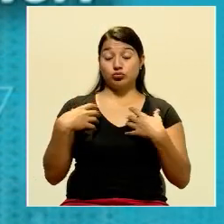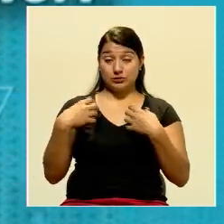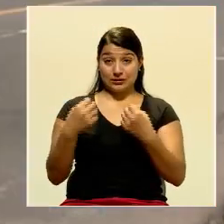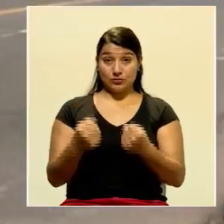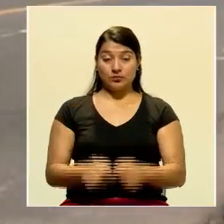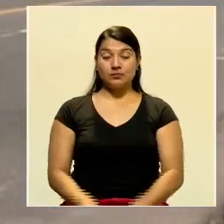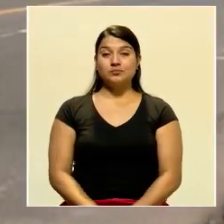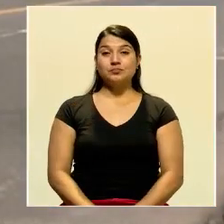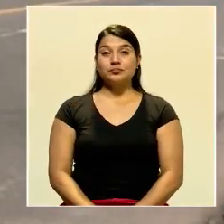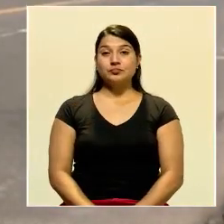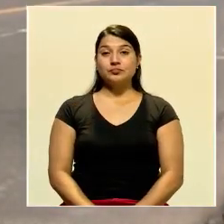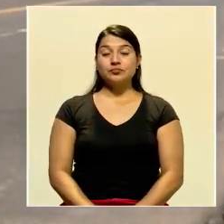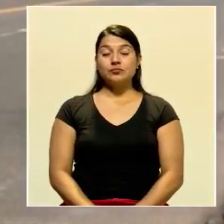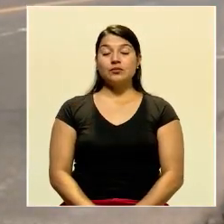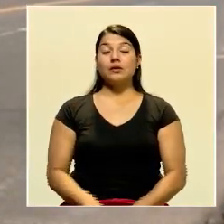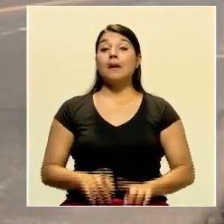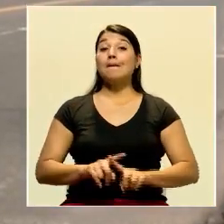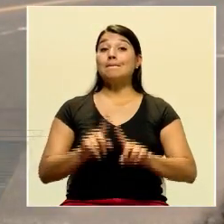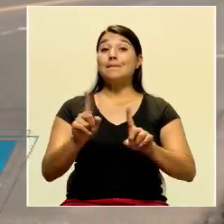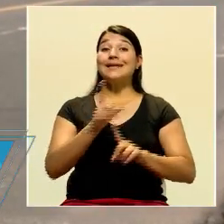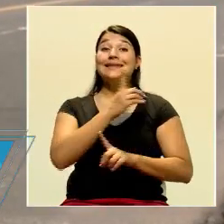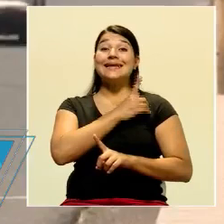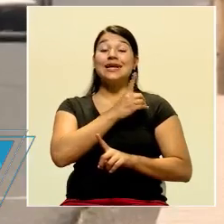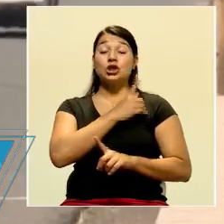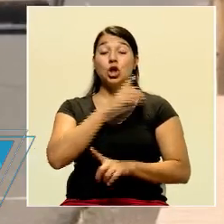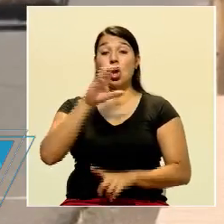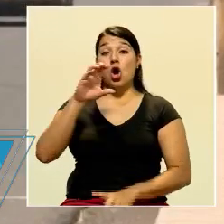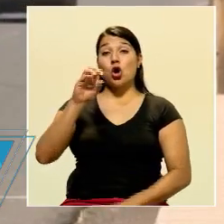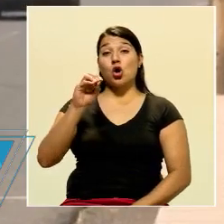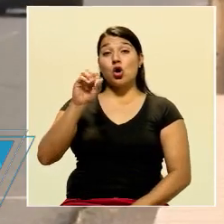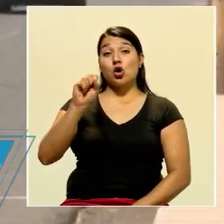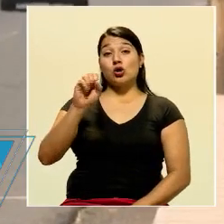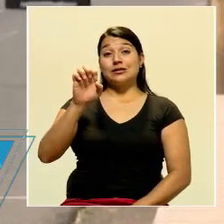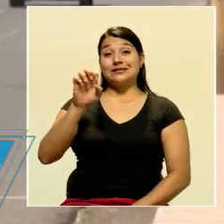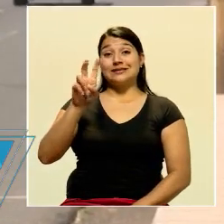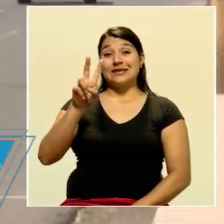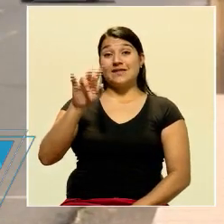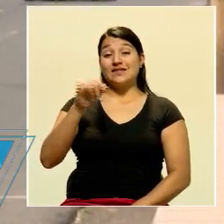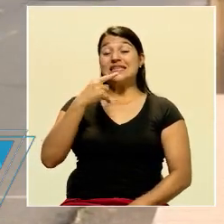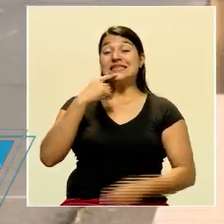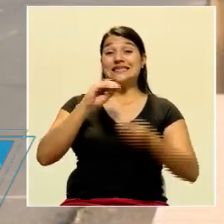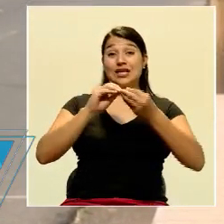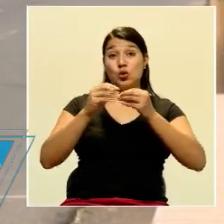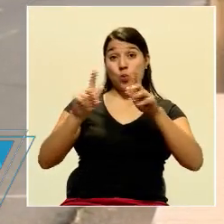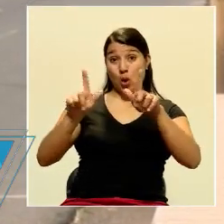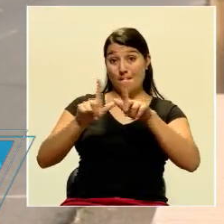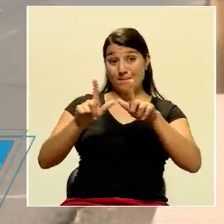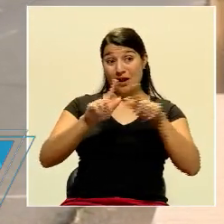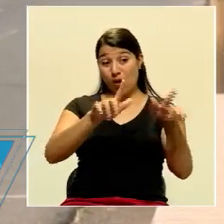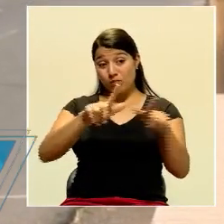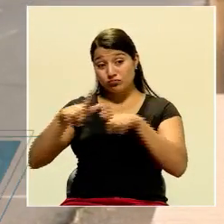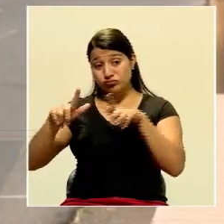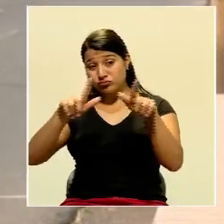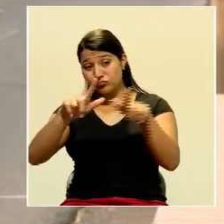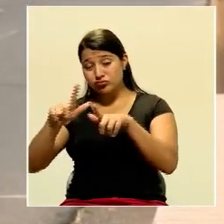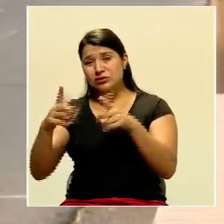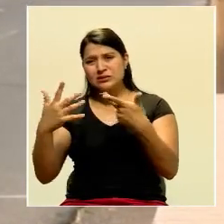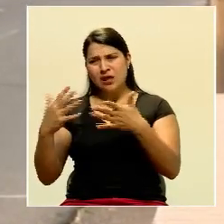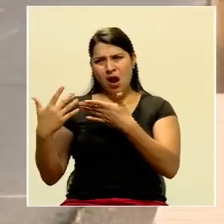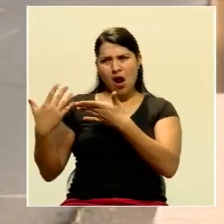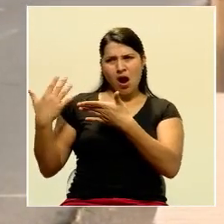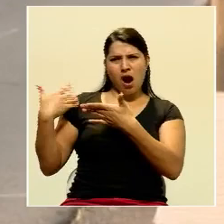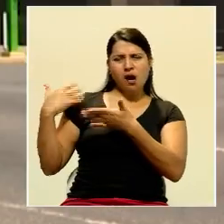por ejemplo. No obstante, el director del COSEBI aseguró que la cantidad de placas retiradas ha disminuido en los últimos